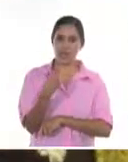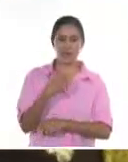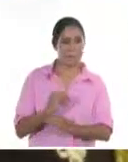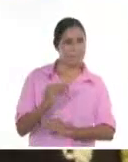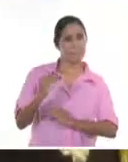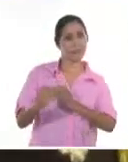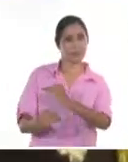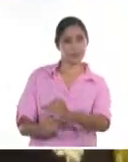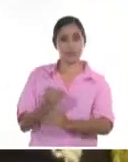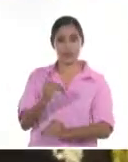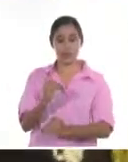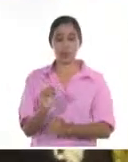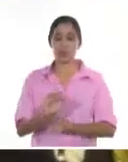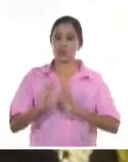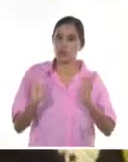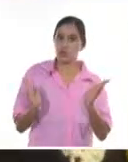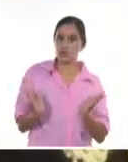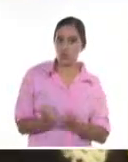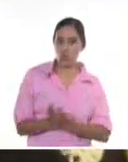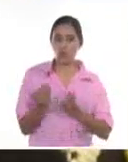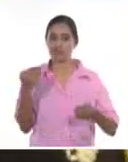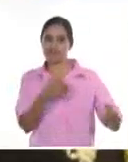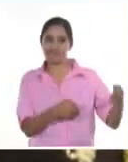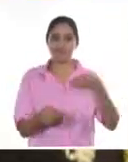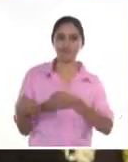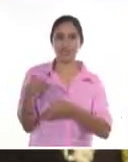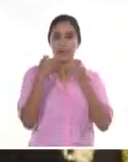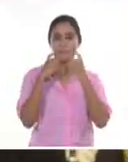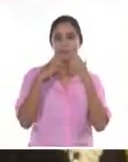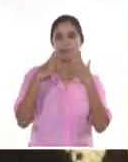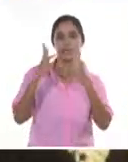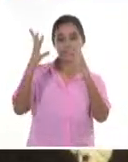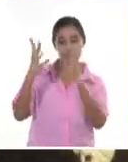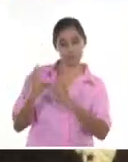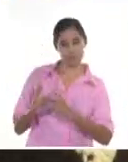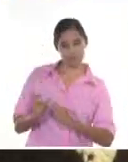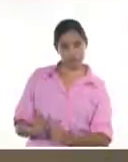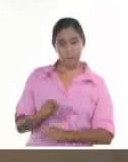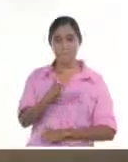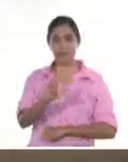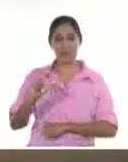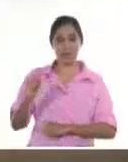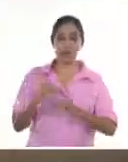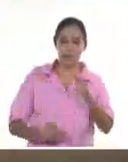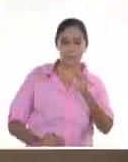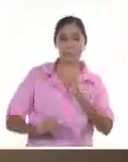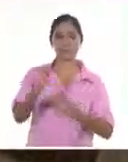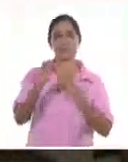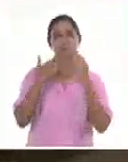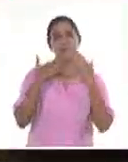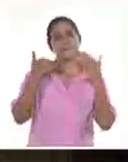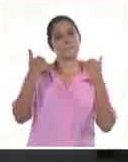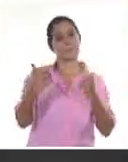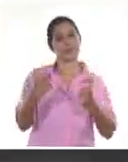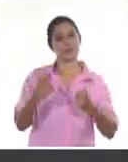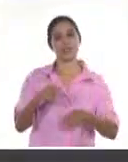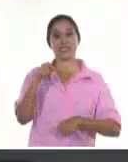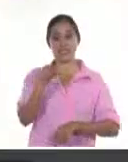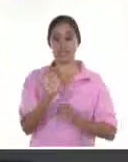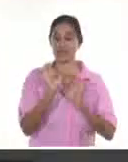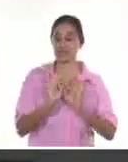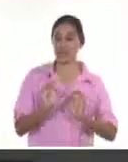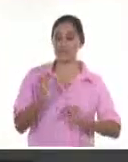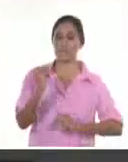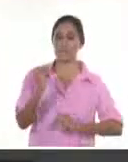donde se está involucrando a todos para que los resultados de Villa Clara sean superiores. Este proceso, como aseguran en Villa